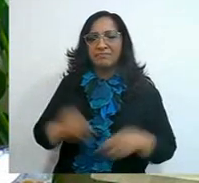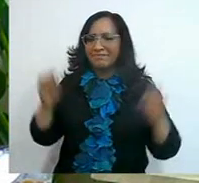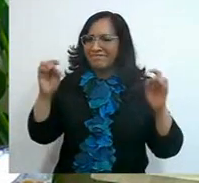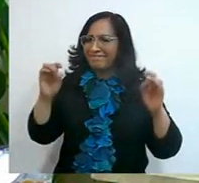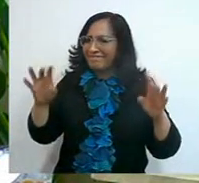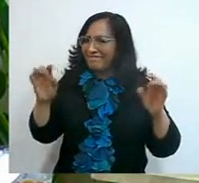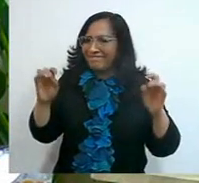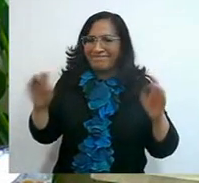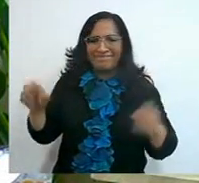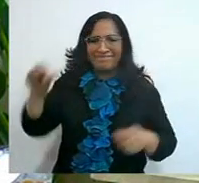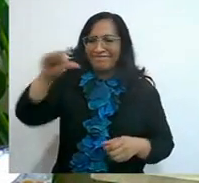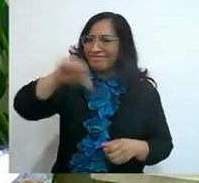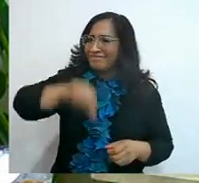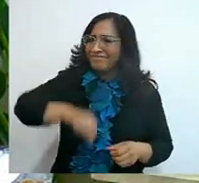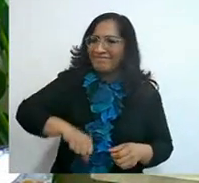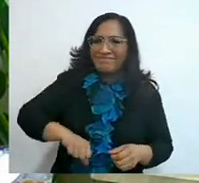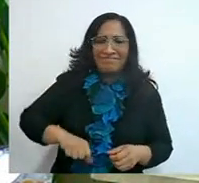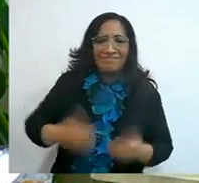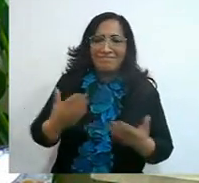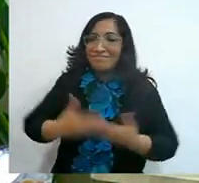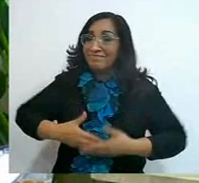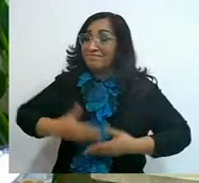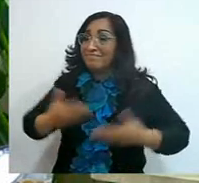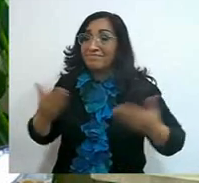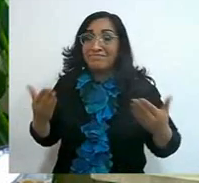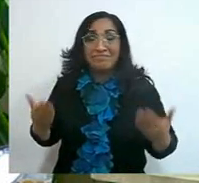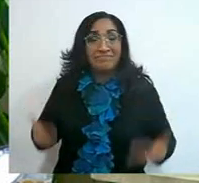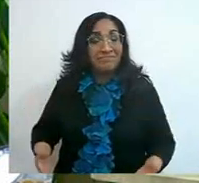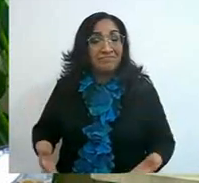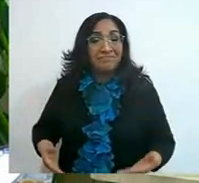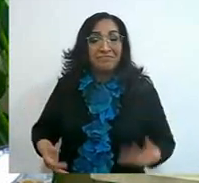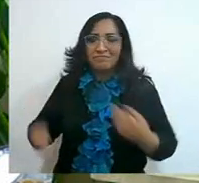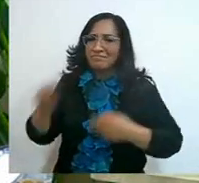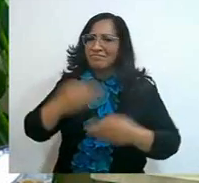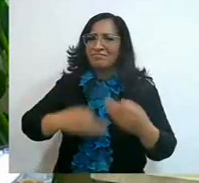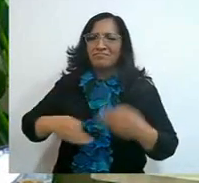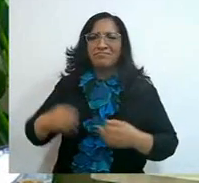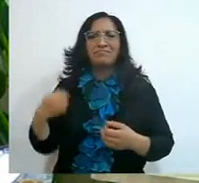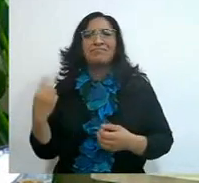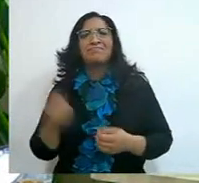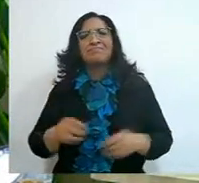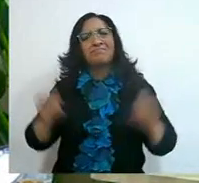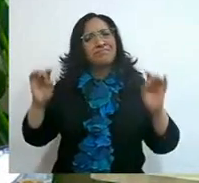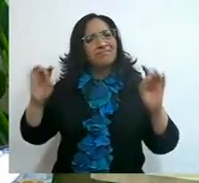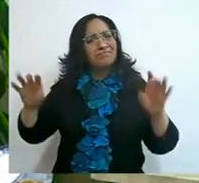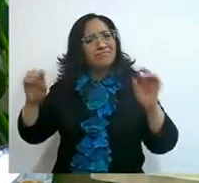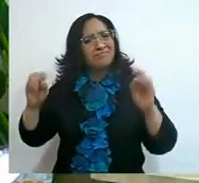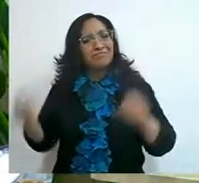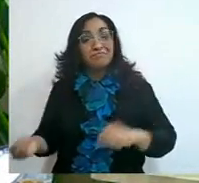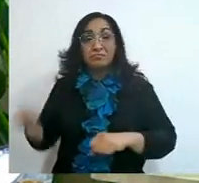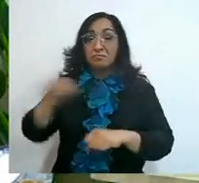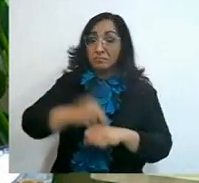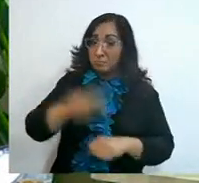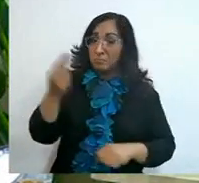Ángeles. ¿Hoy? No, ahora es la gran doctrina de los ángeles. Ponle nombre a tu